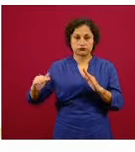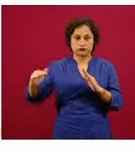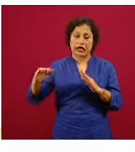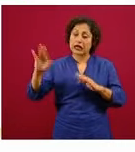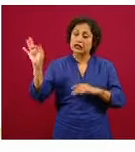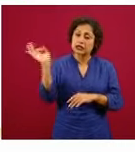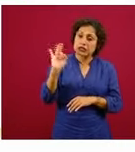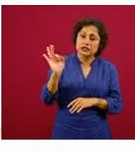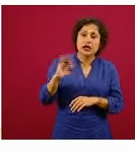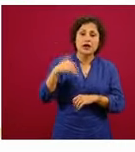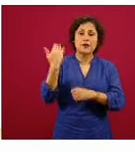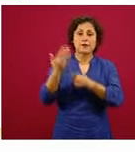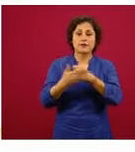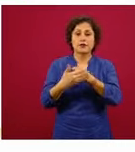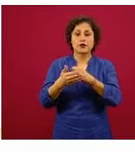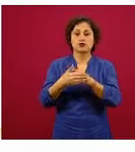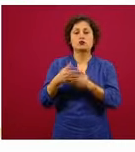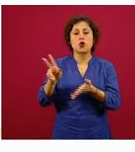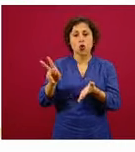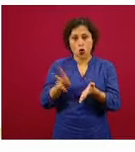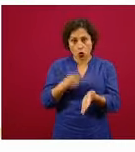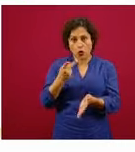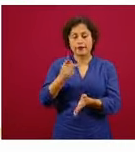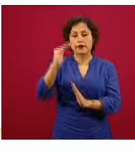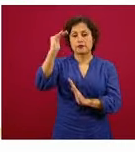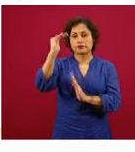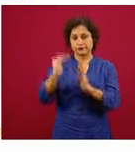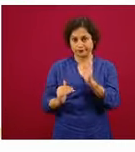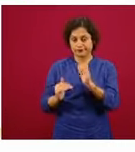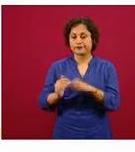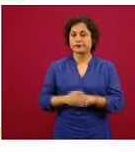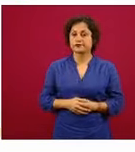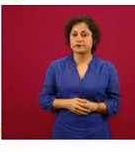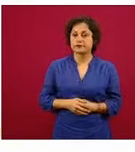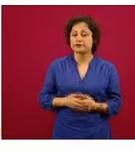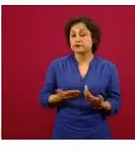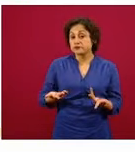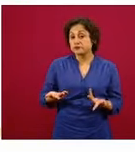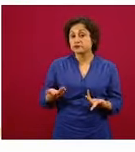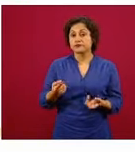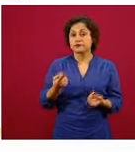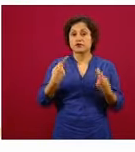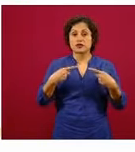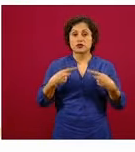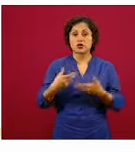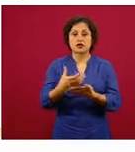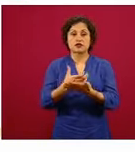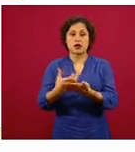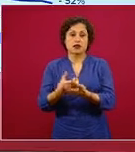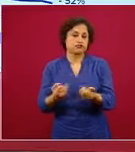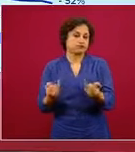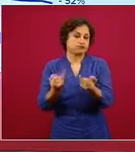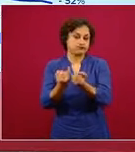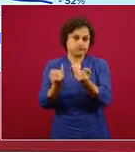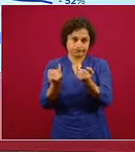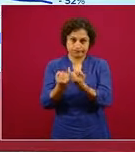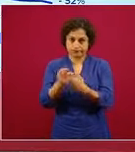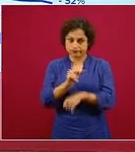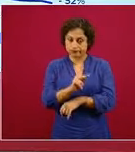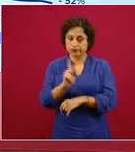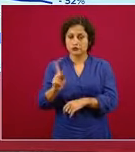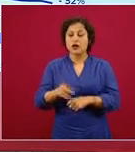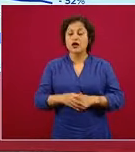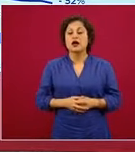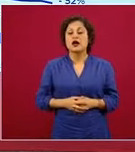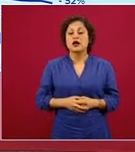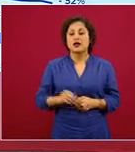podría iniciar con el descenso. Comportamiento de casos recuperados similares y las defunciones sí con una